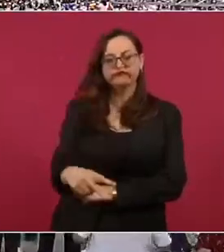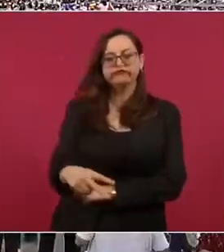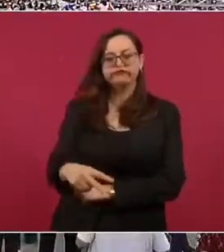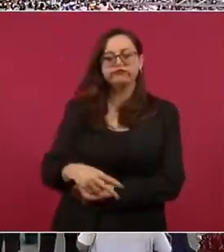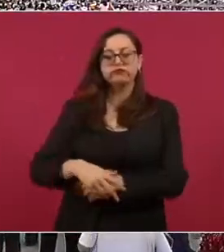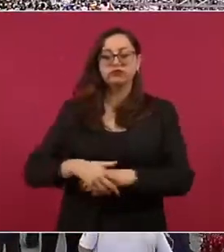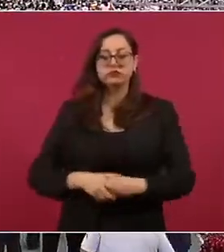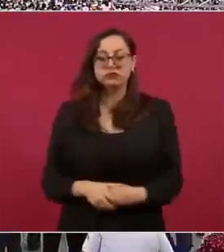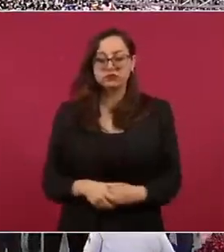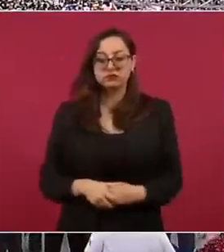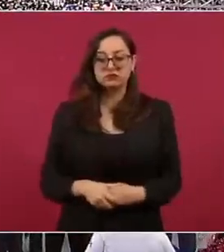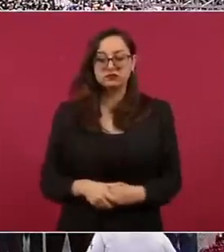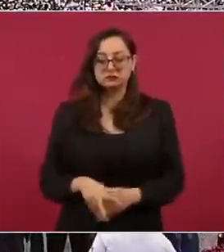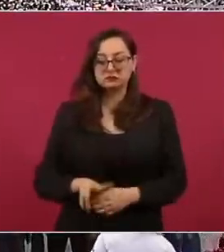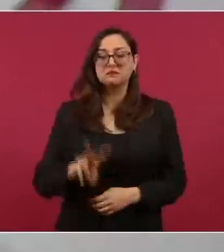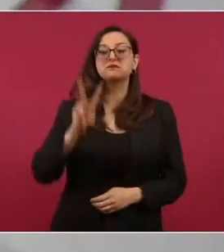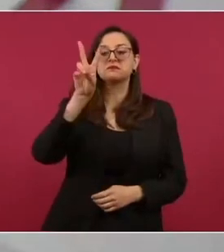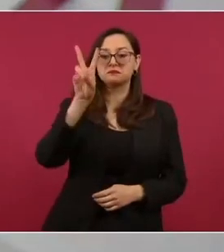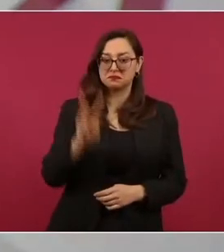Porque sí tenemos